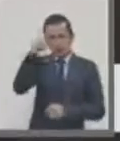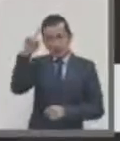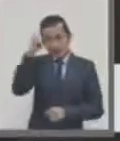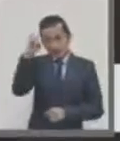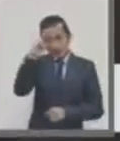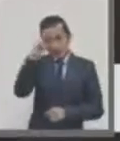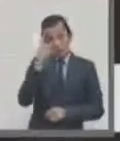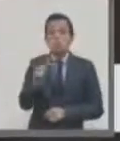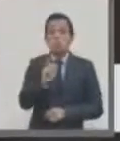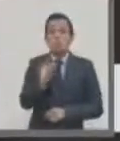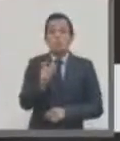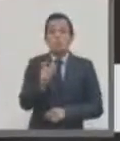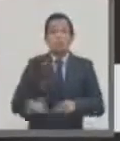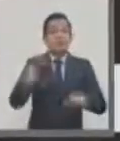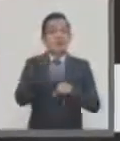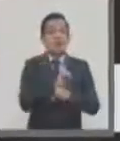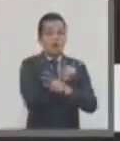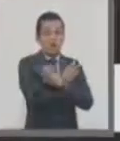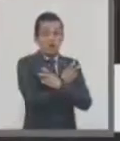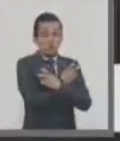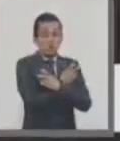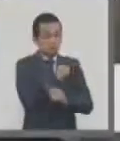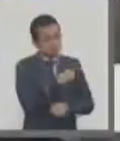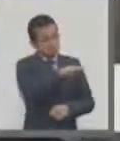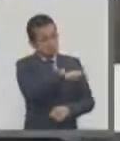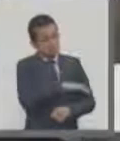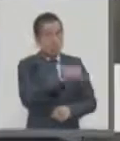los Muertos en los pueblos de Guerrero y Oaxaca.